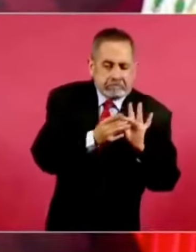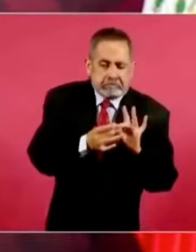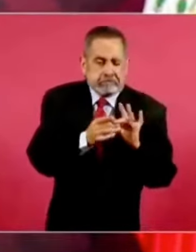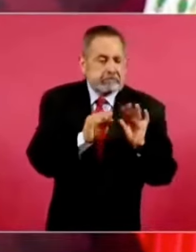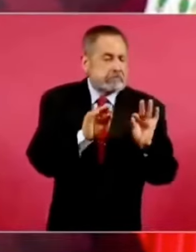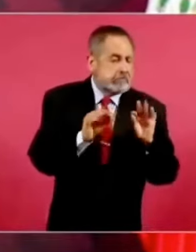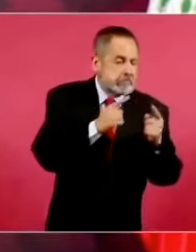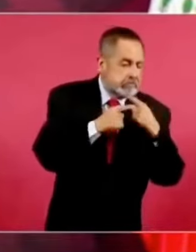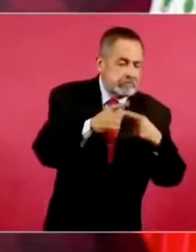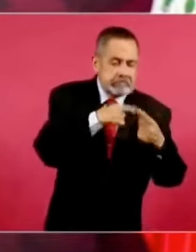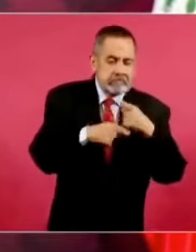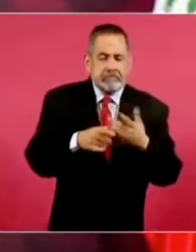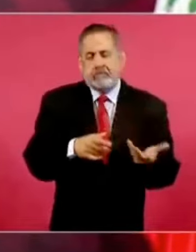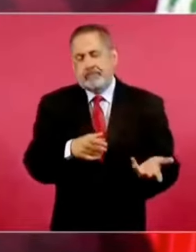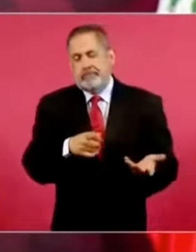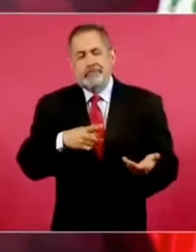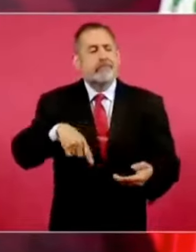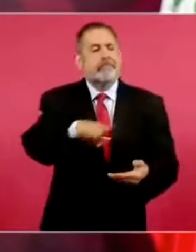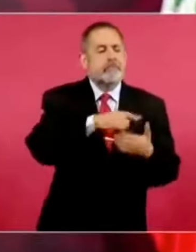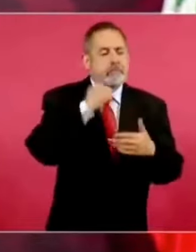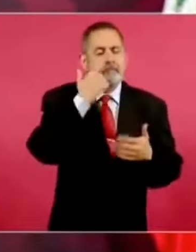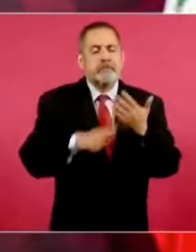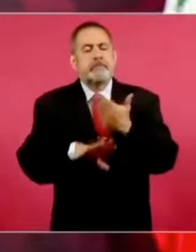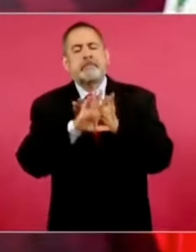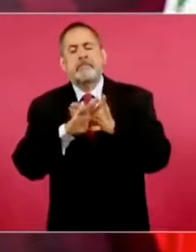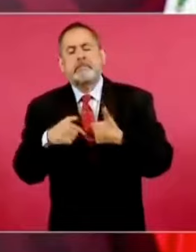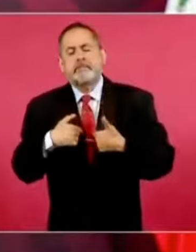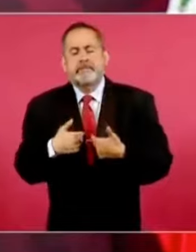con los que quieren